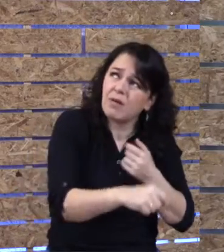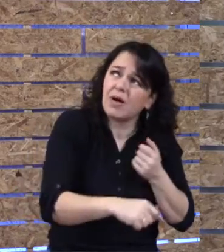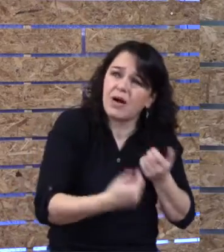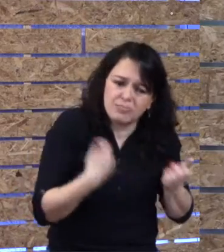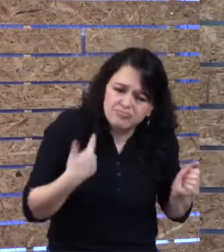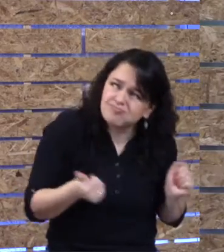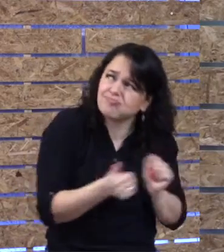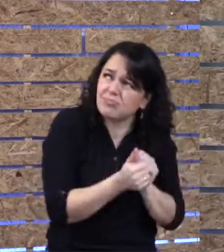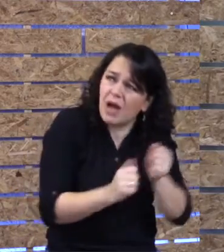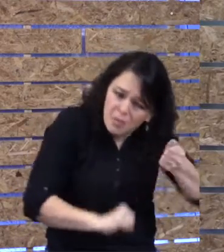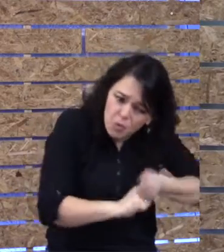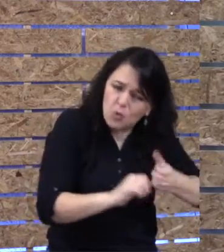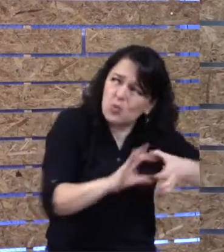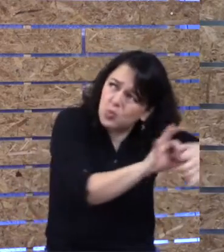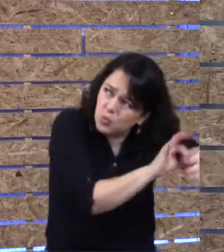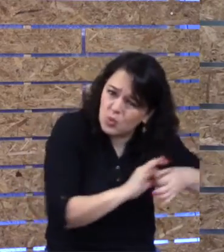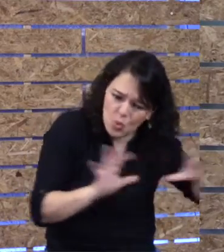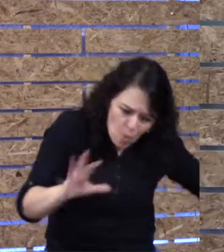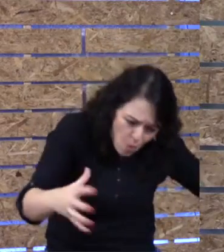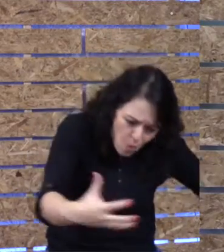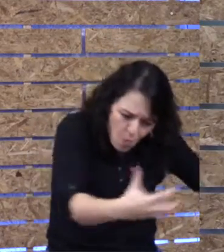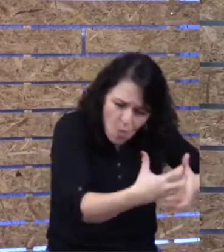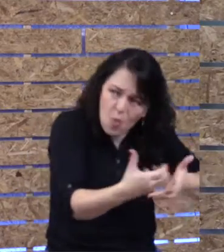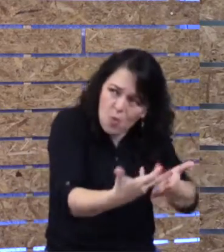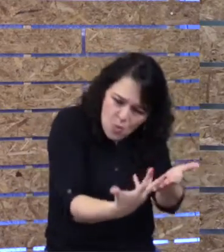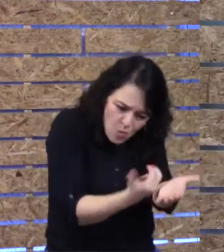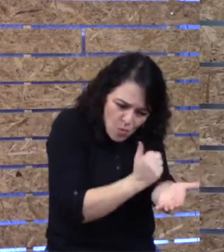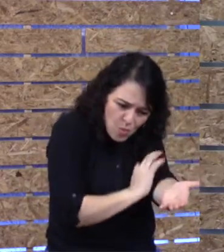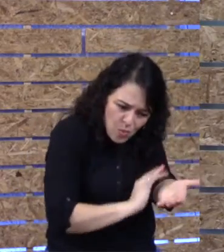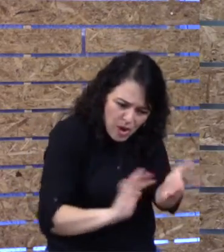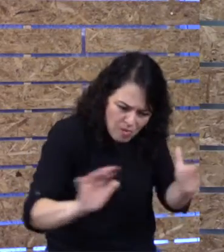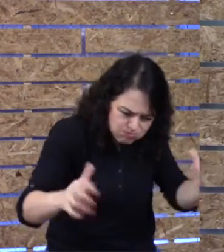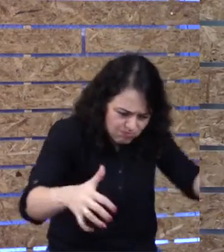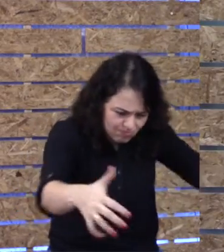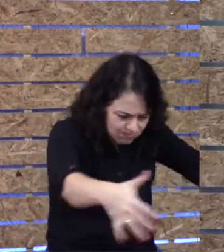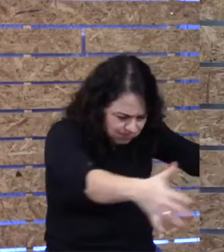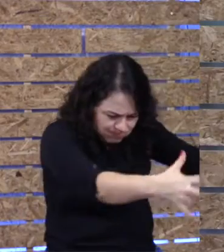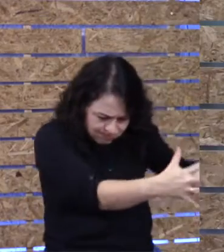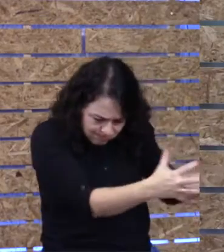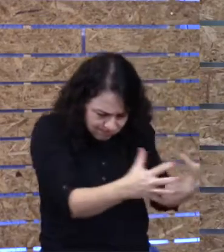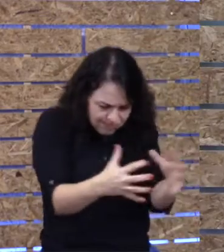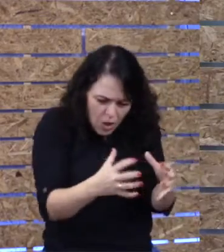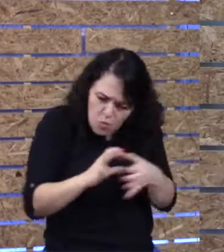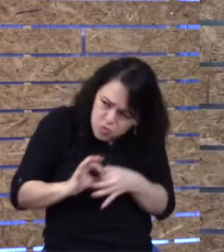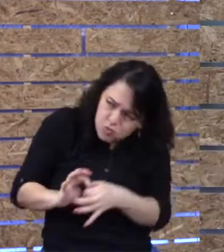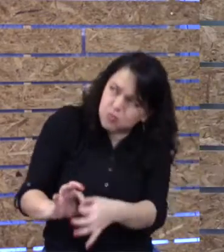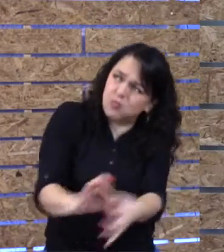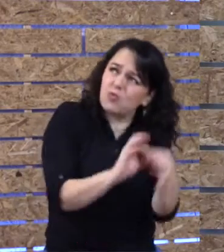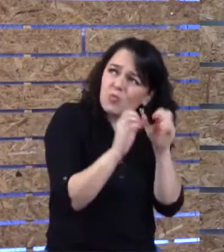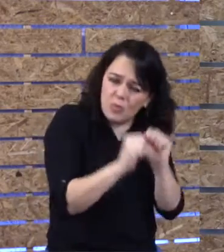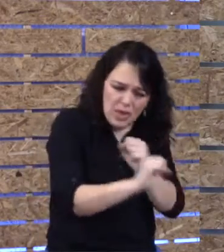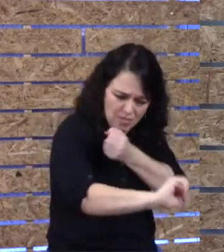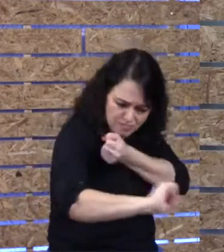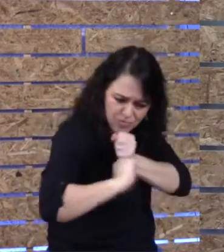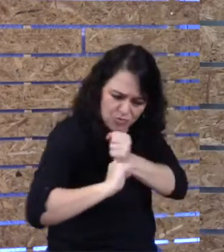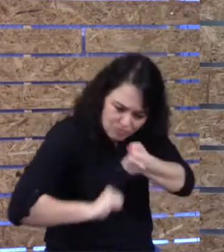a caminar en este camino contigo y a